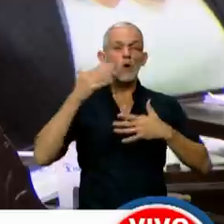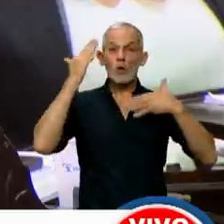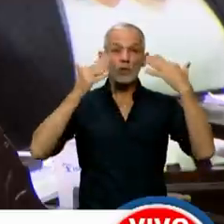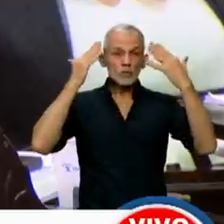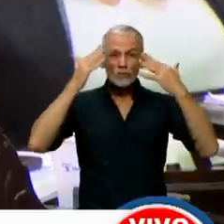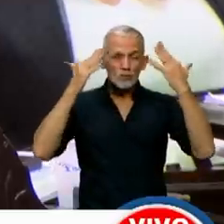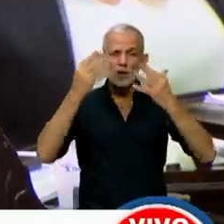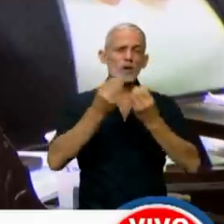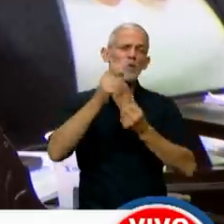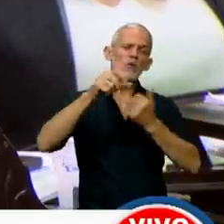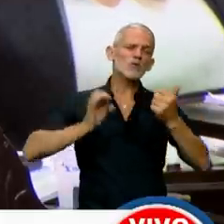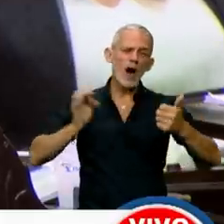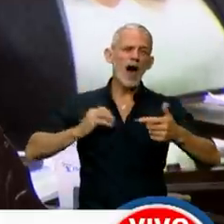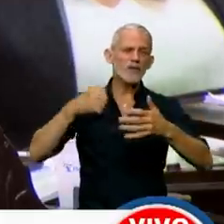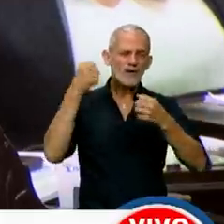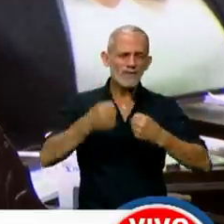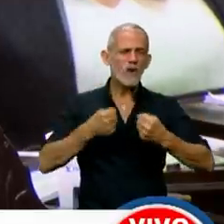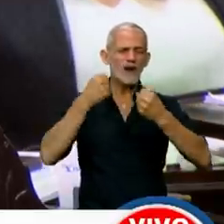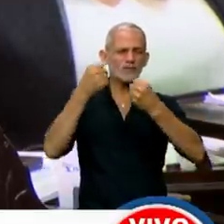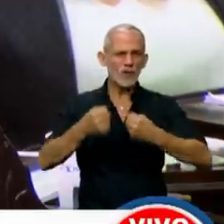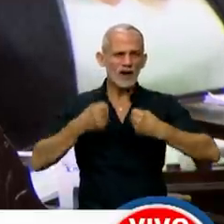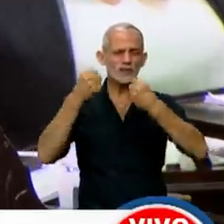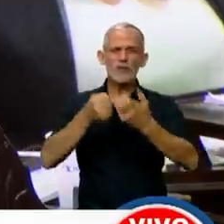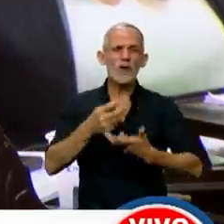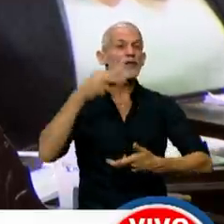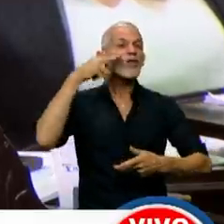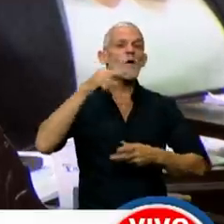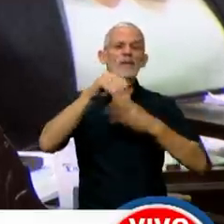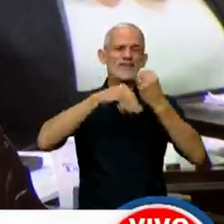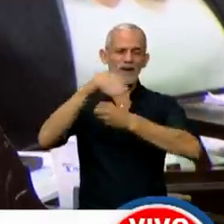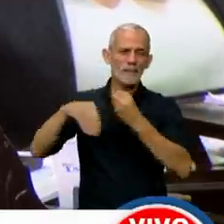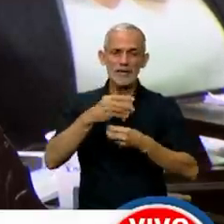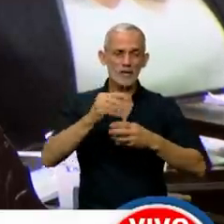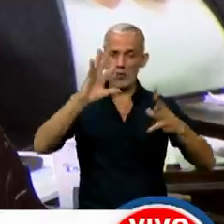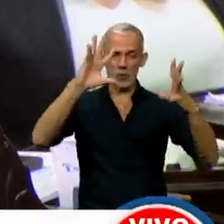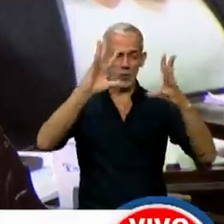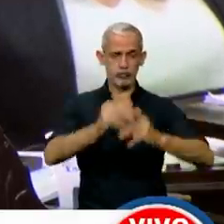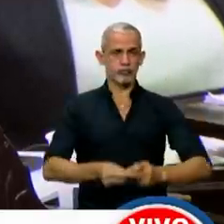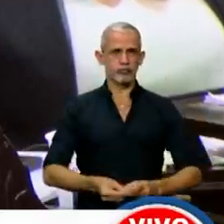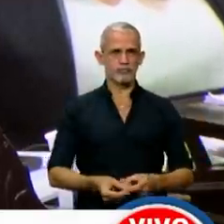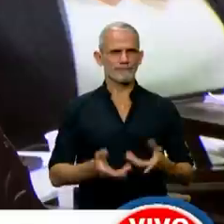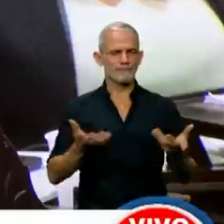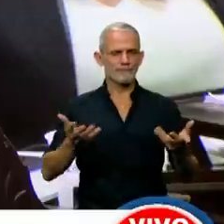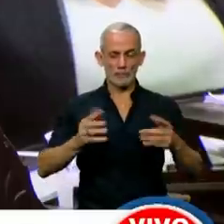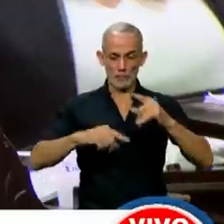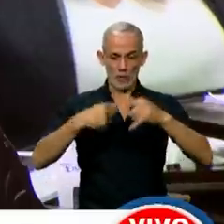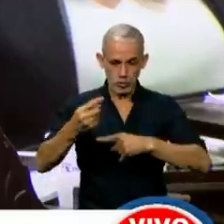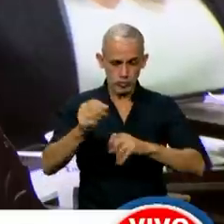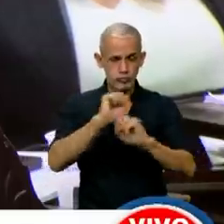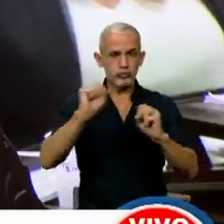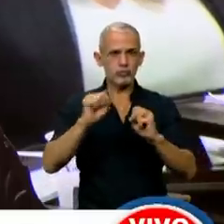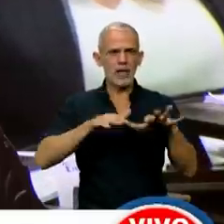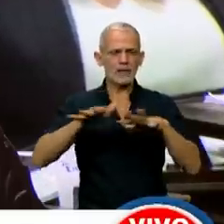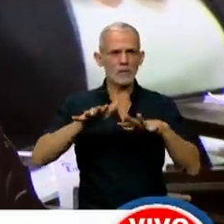de muchos años de esfuerzo de casi dos mil familias que de la noche a la mañana